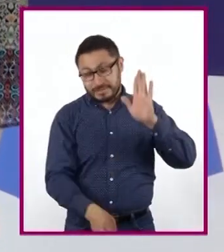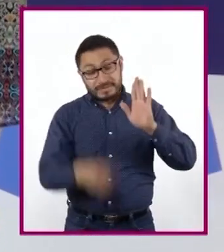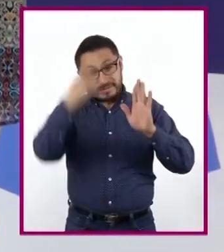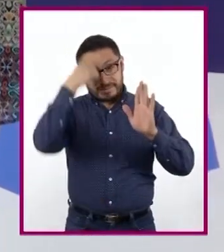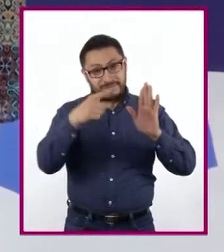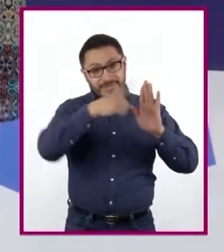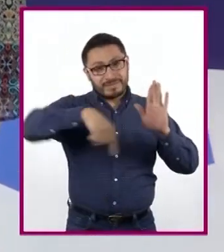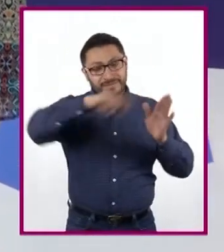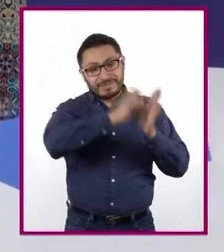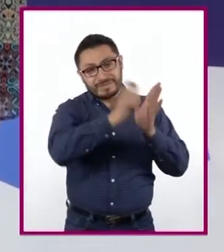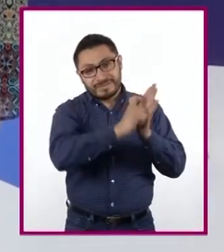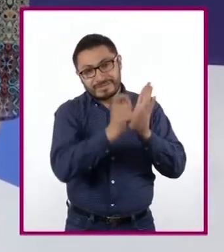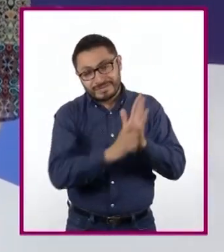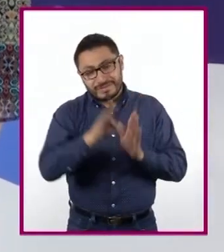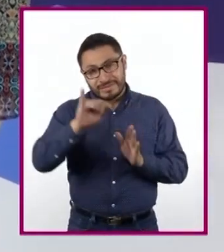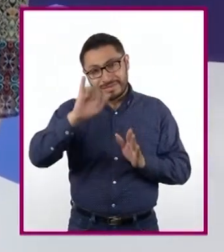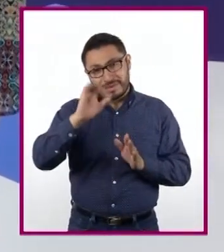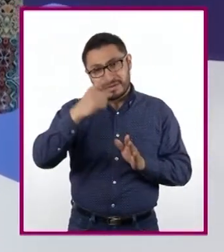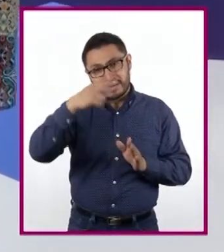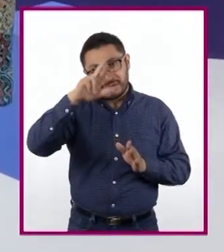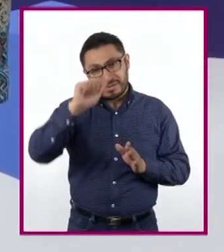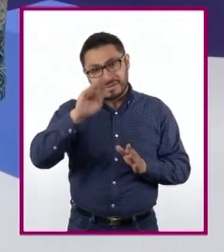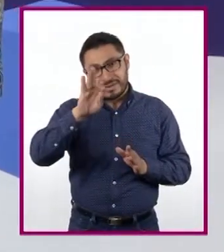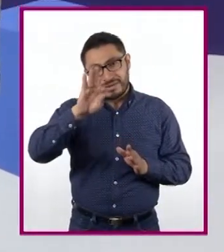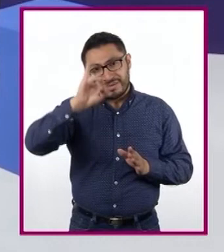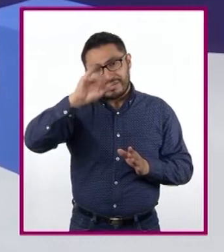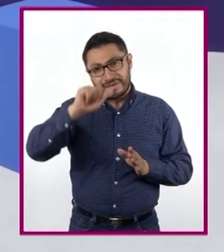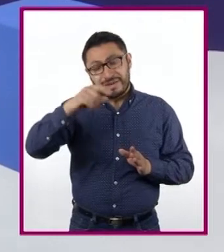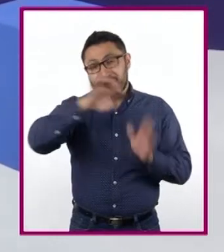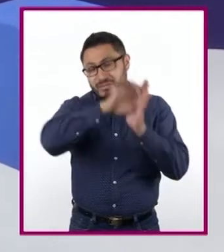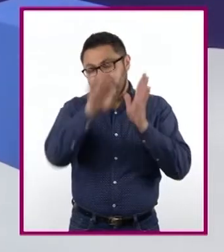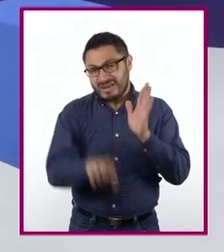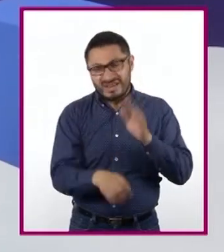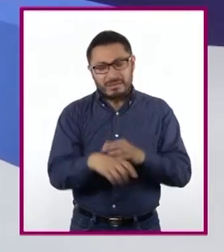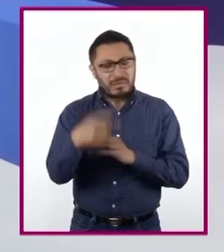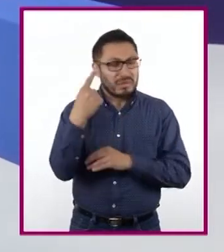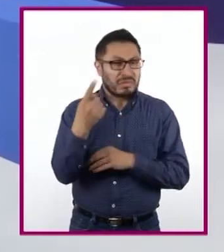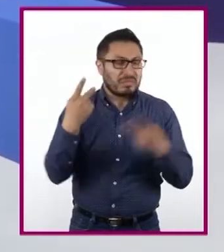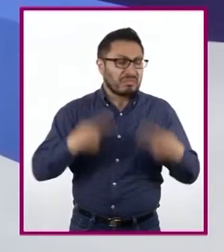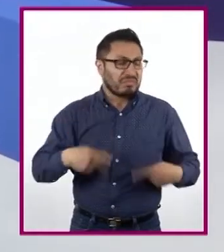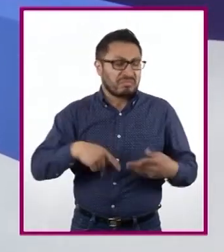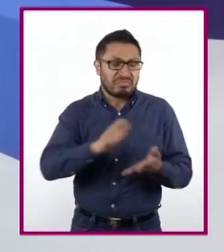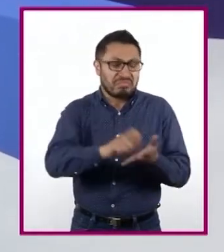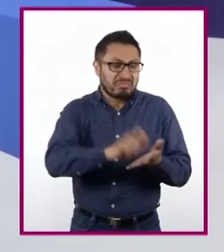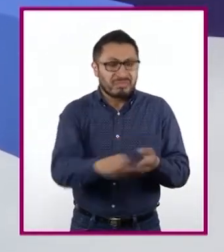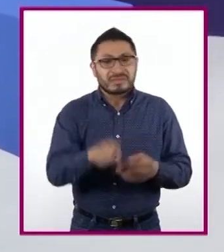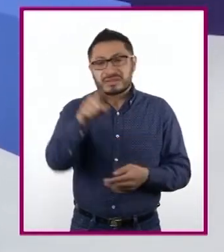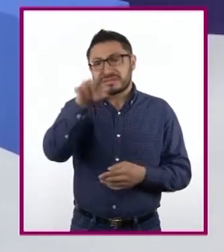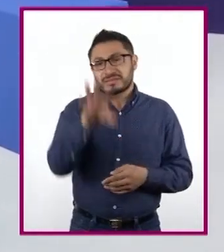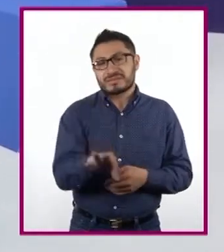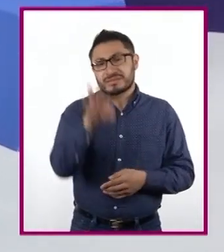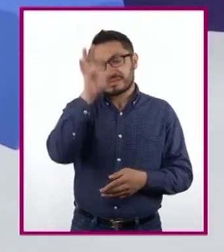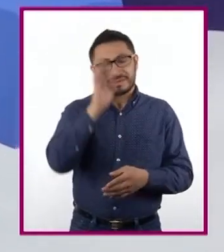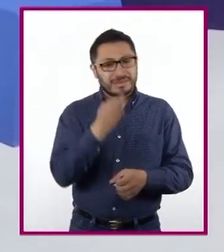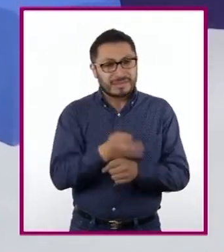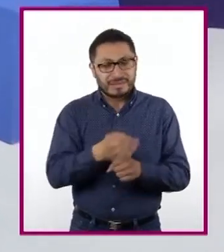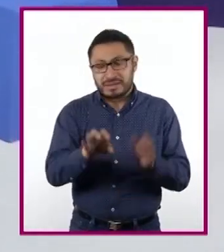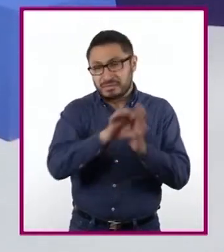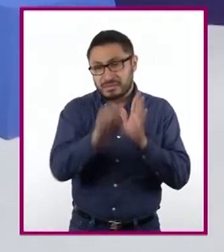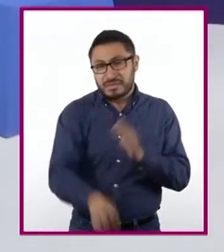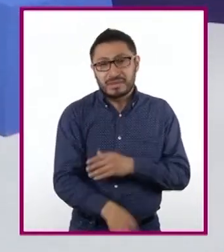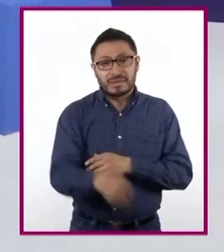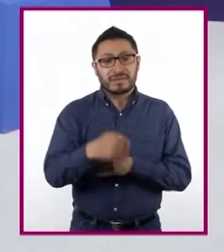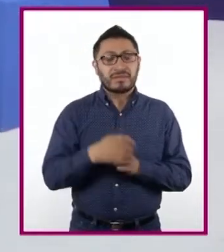para redactar la biografía de, por ejemplo, un escritor. Elijamos por ahora la biografía